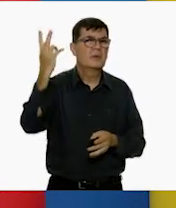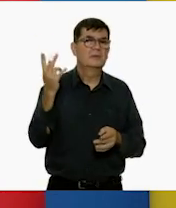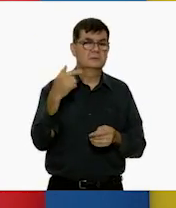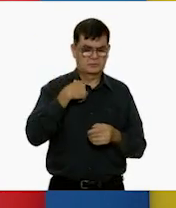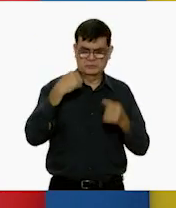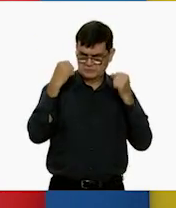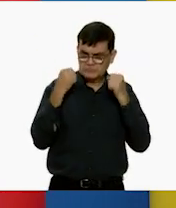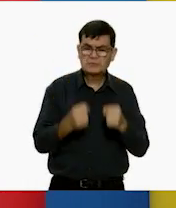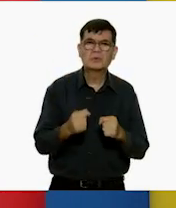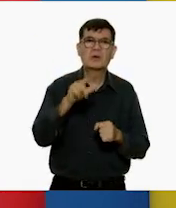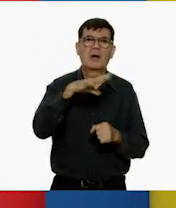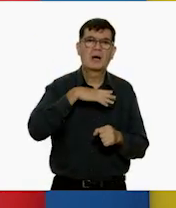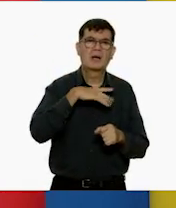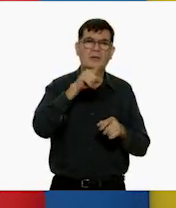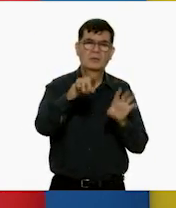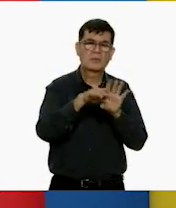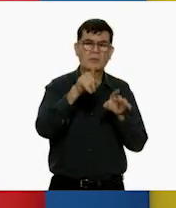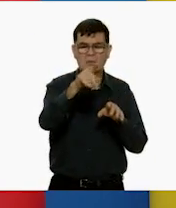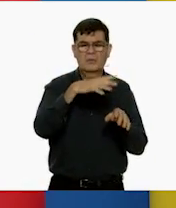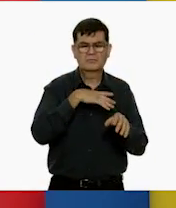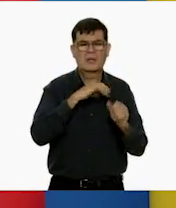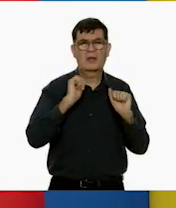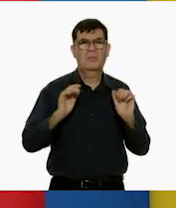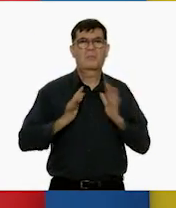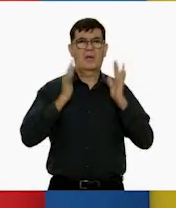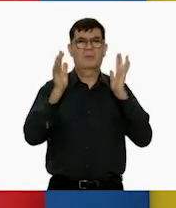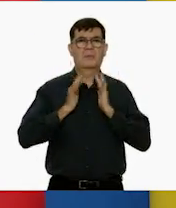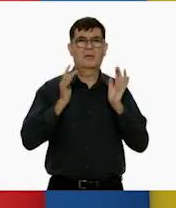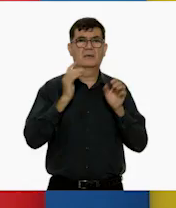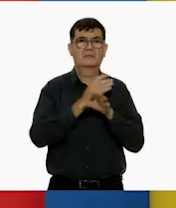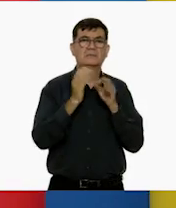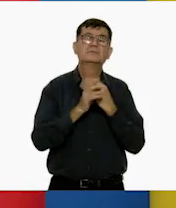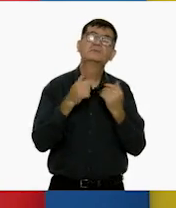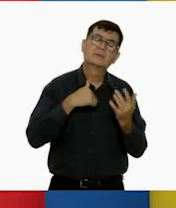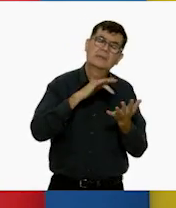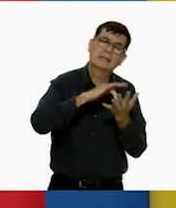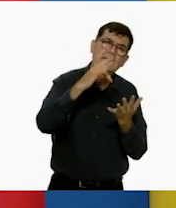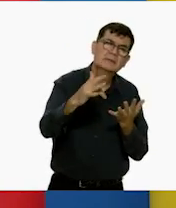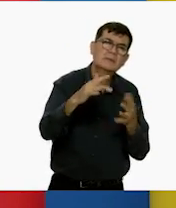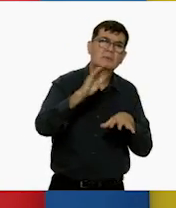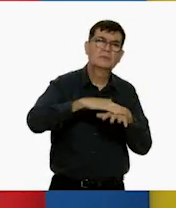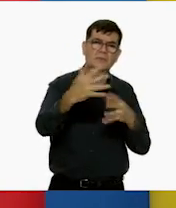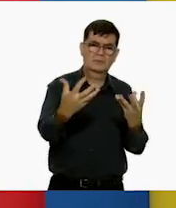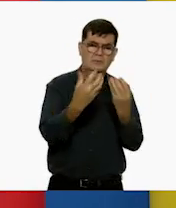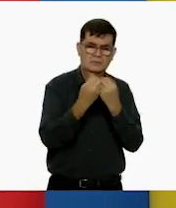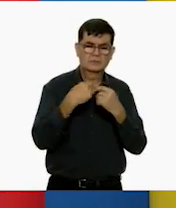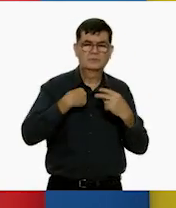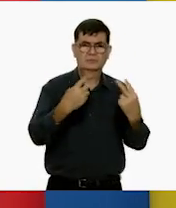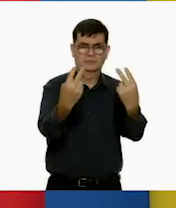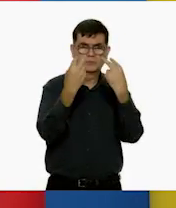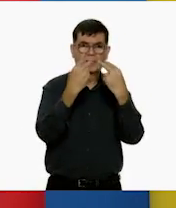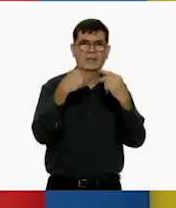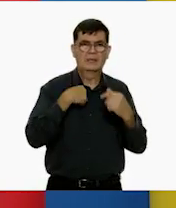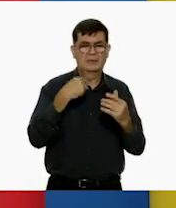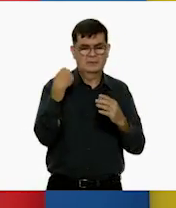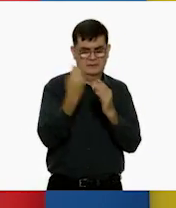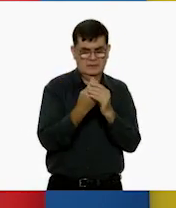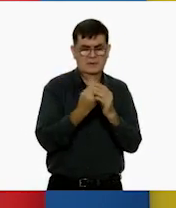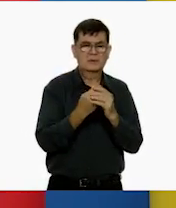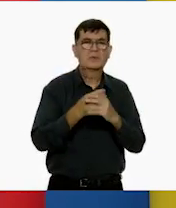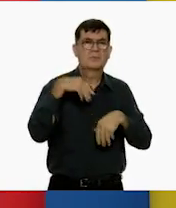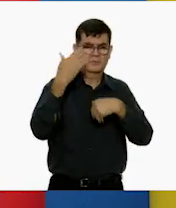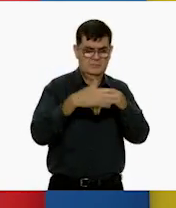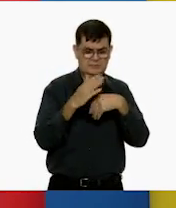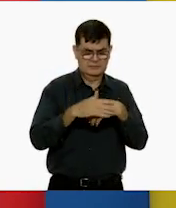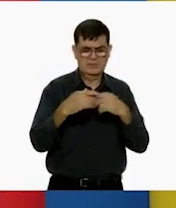Estamos seguras de que podrían llevarse grandes sorpresas. Y agradecemos que nos acompañan en estas clases y los esperamos en